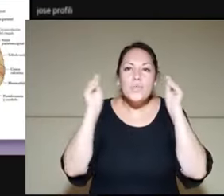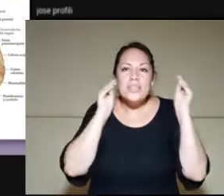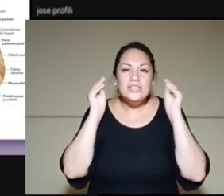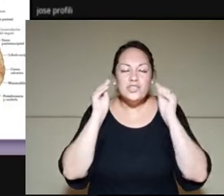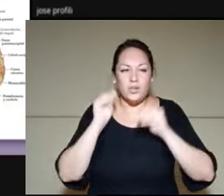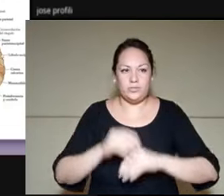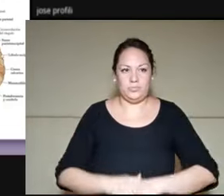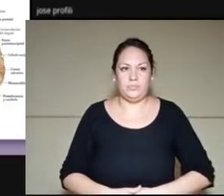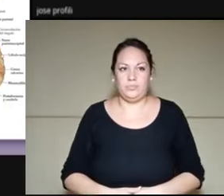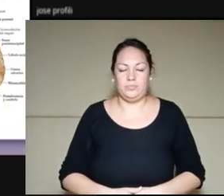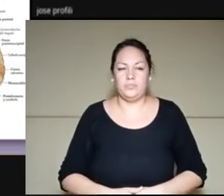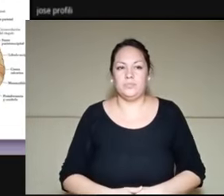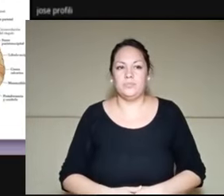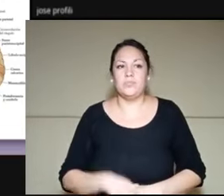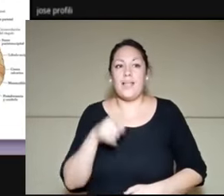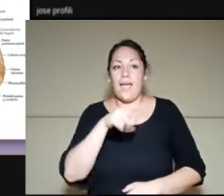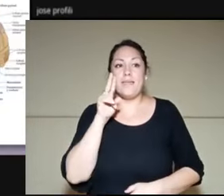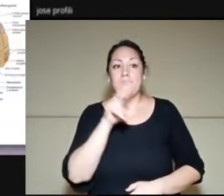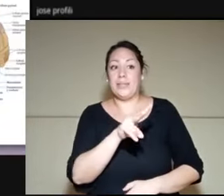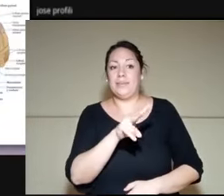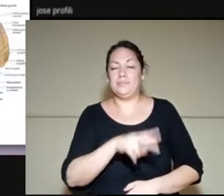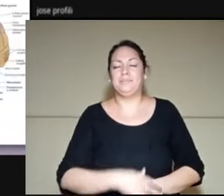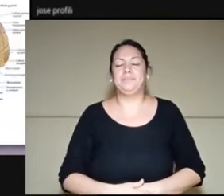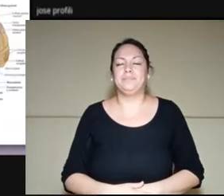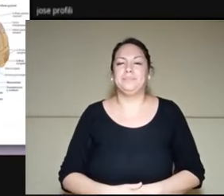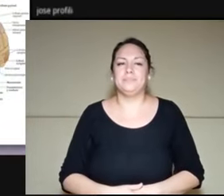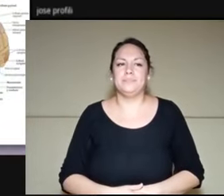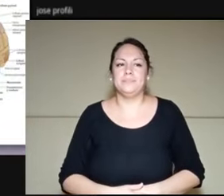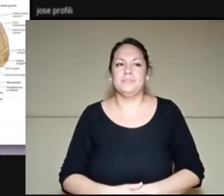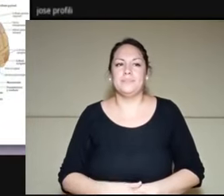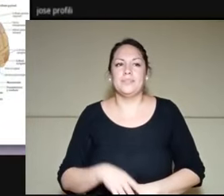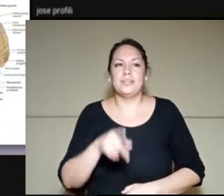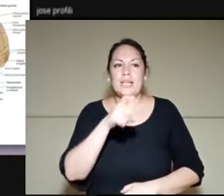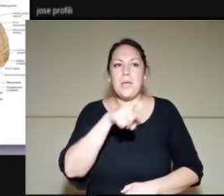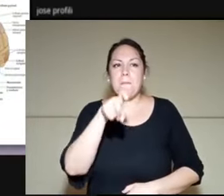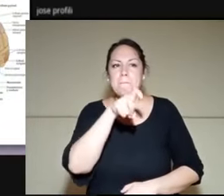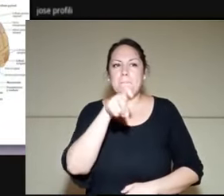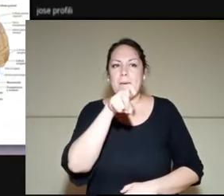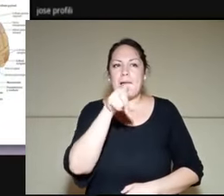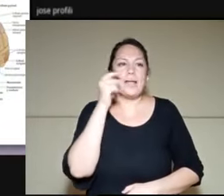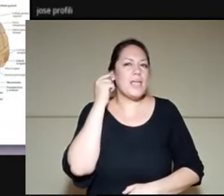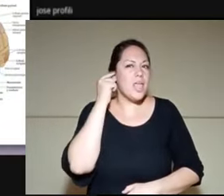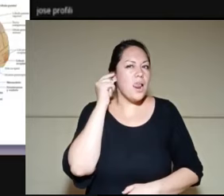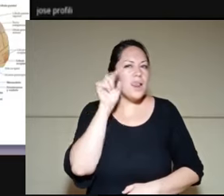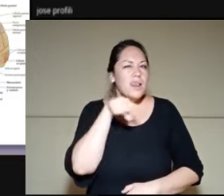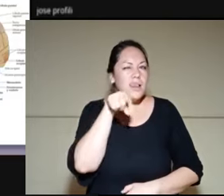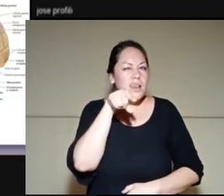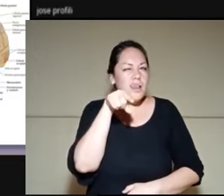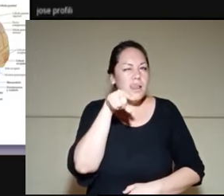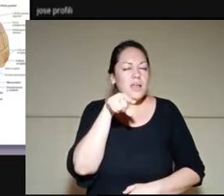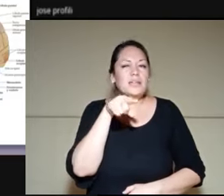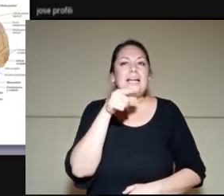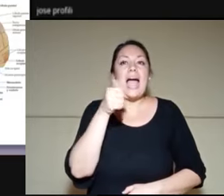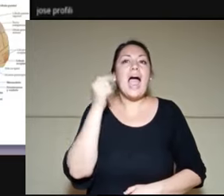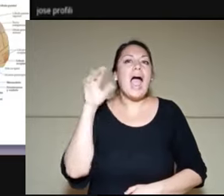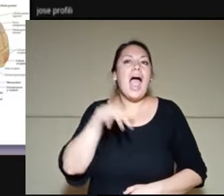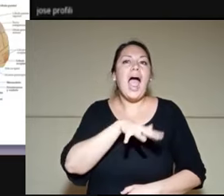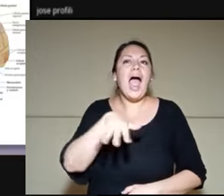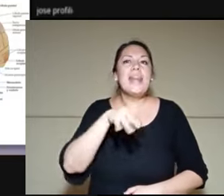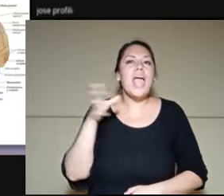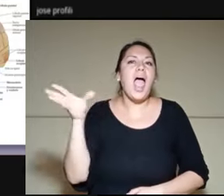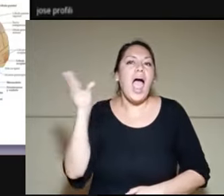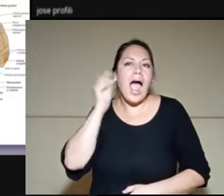Acá no está el temporal, pero en este anterior sí. Acá, fíjense, esto que se marca acá, ¿sí? Es el